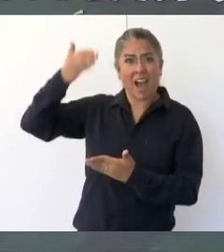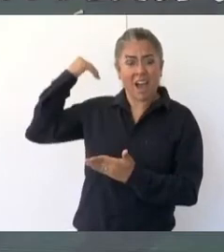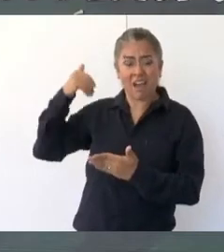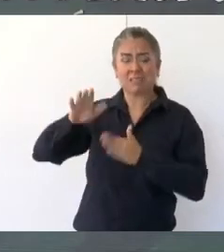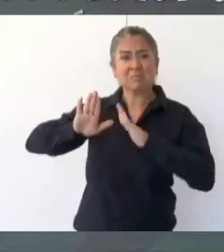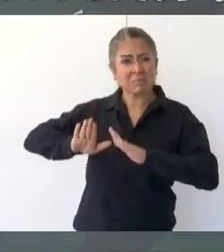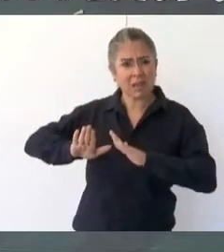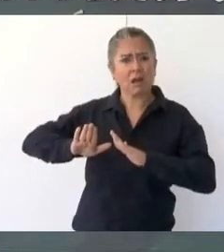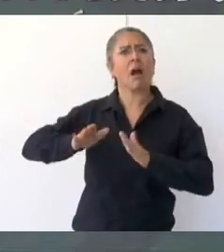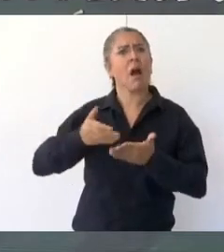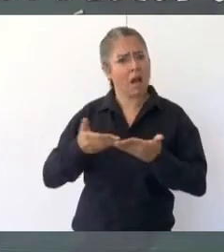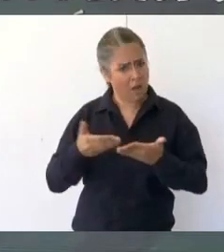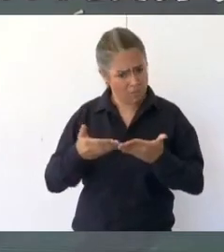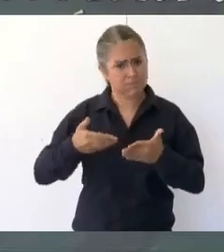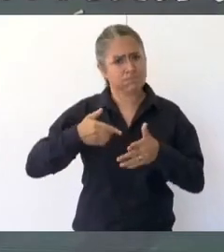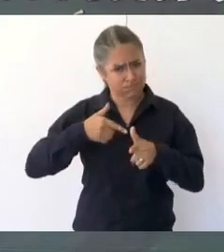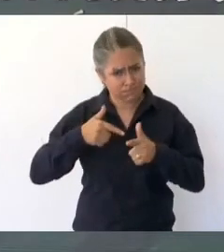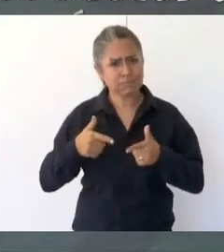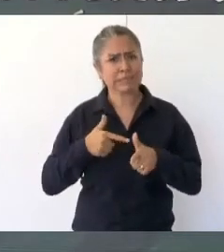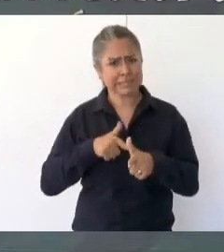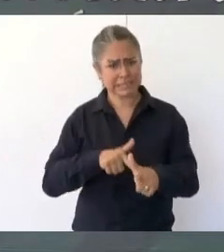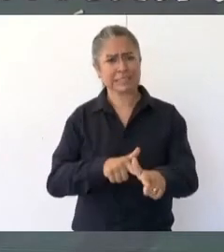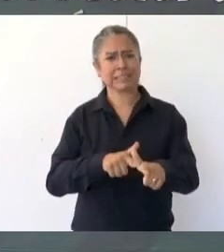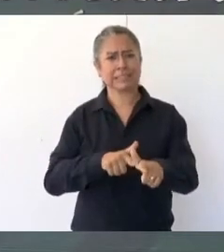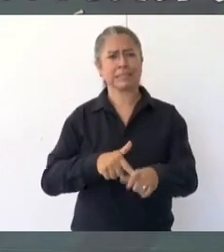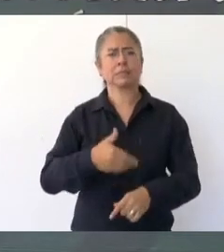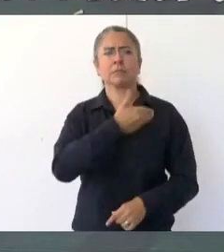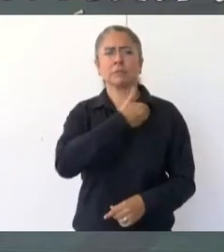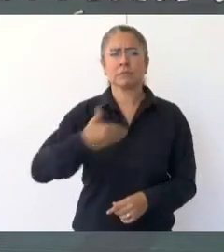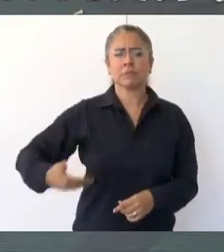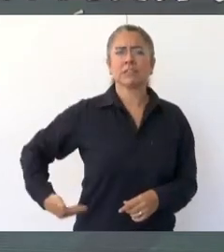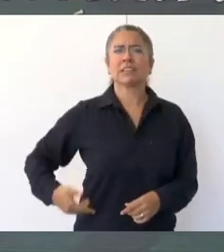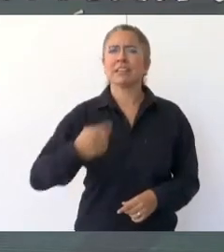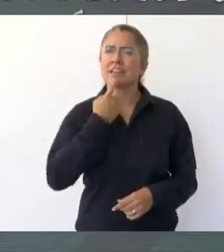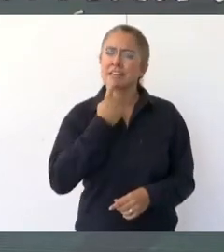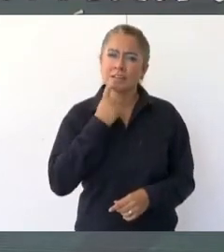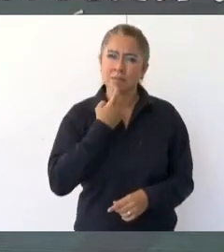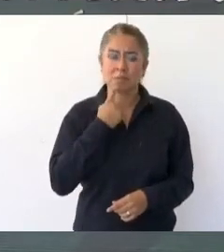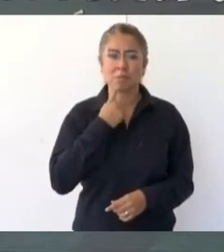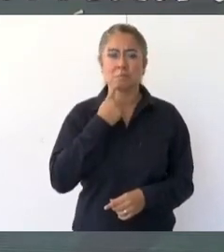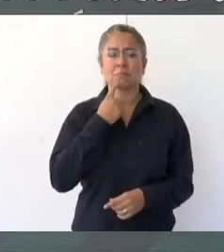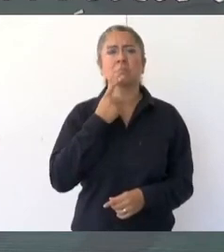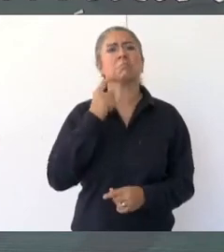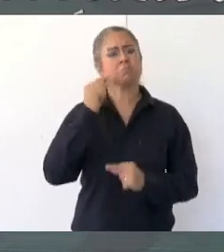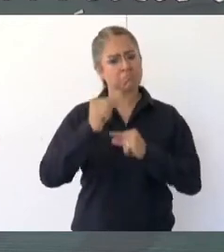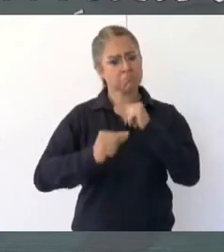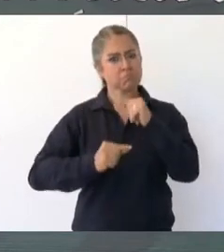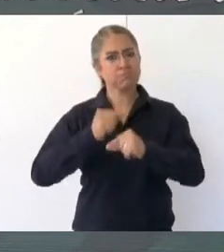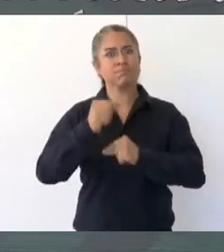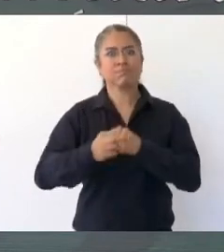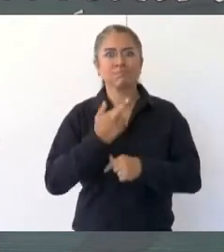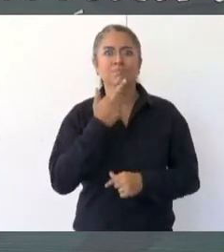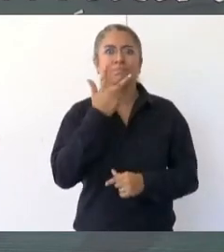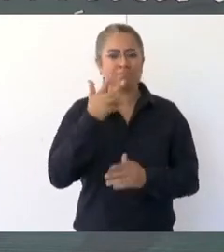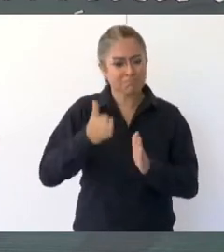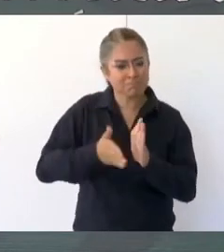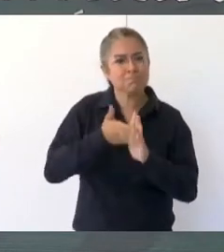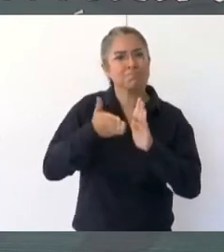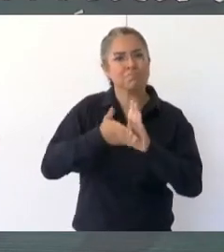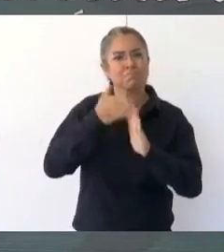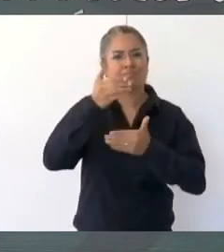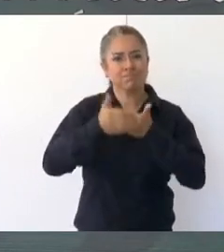gracias al compromiso y visión del señor presidente Andrés Manuel López Obrador ha cobrado nueva vida y hoy avanza a paso